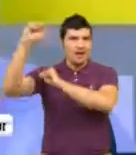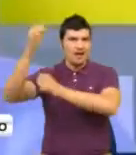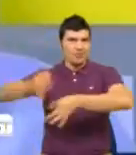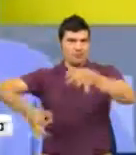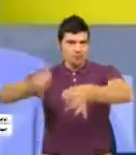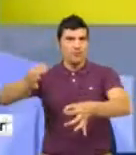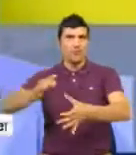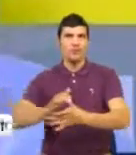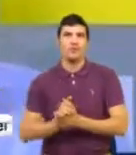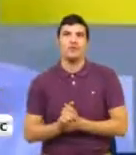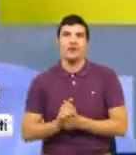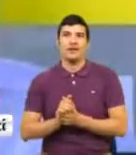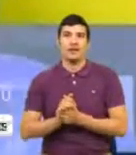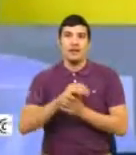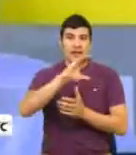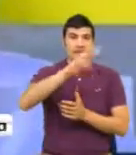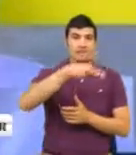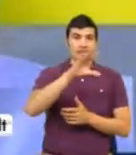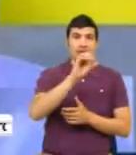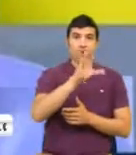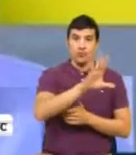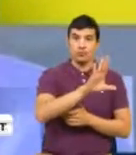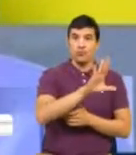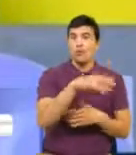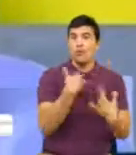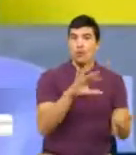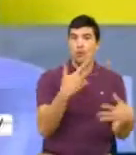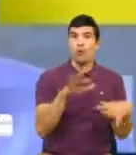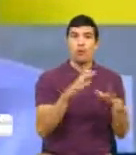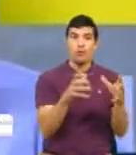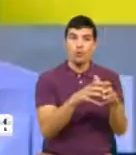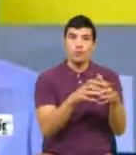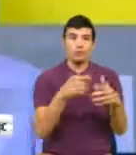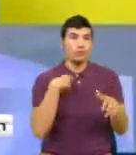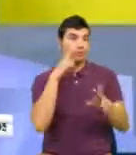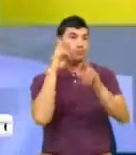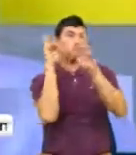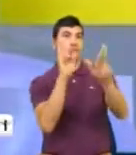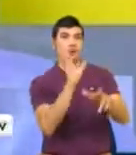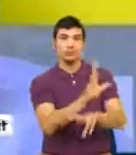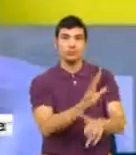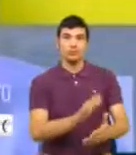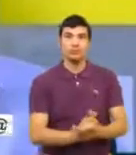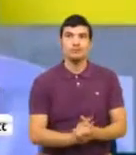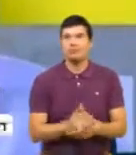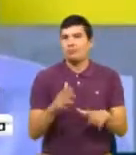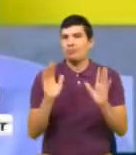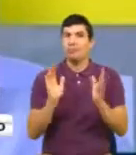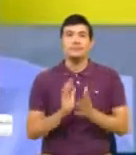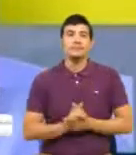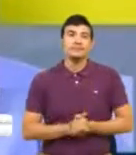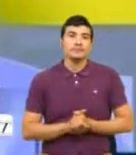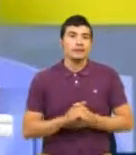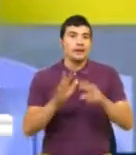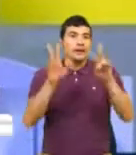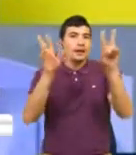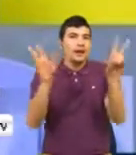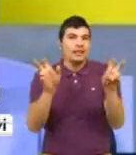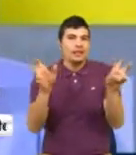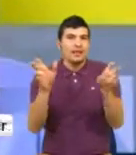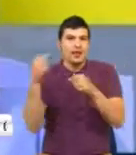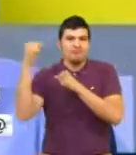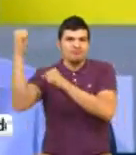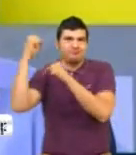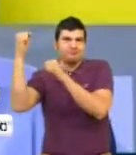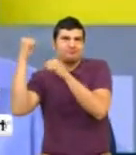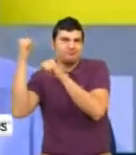chico un gran equipo la verdad que en mi admiración para ellos y bueno el tema de la hinchada es